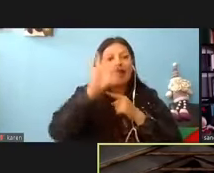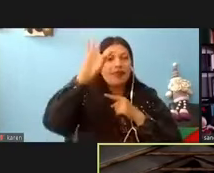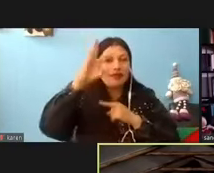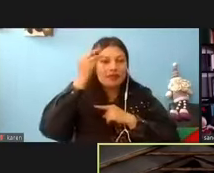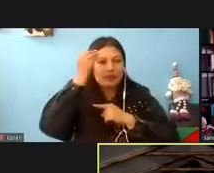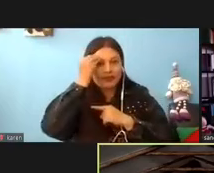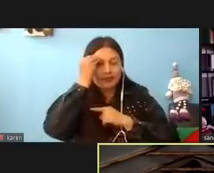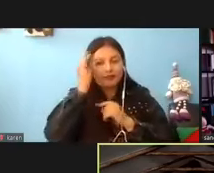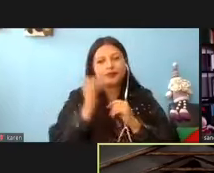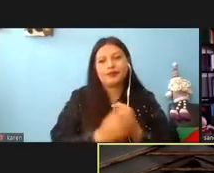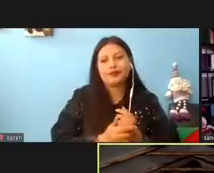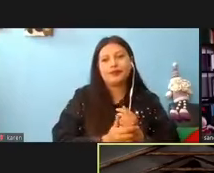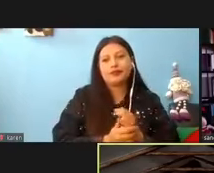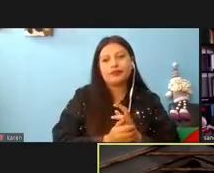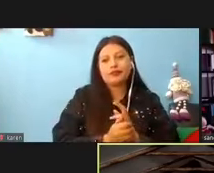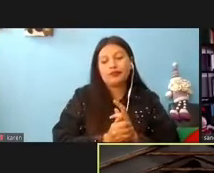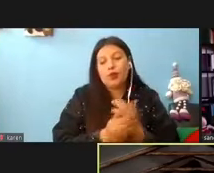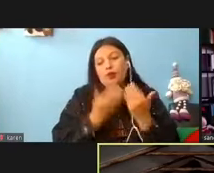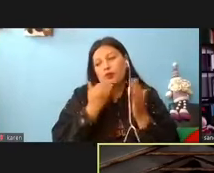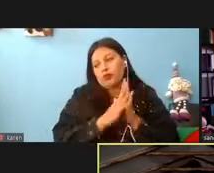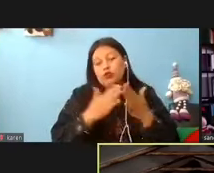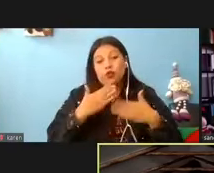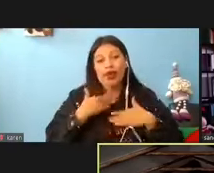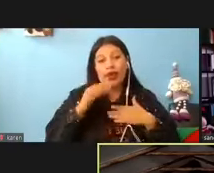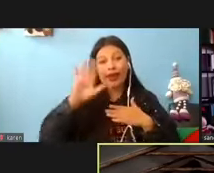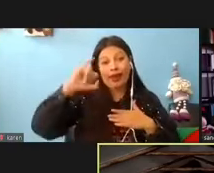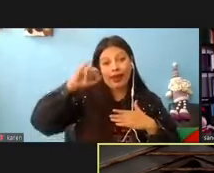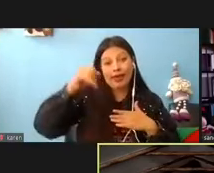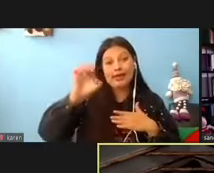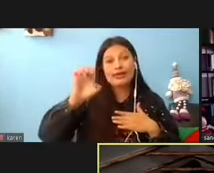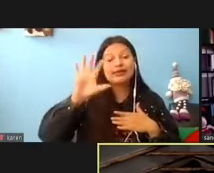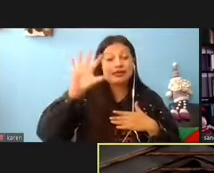disciplinas. Yo por lo menos en el eje 5